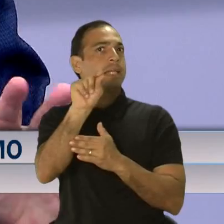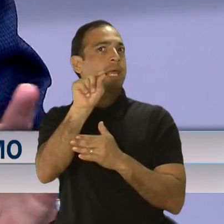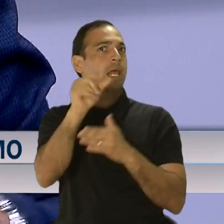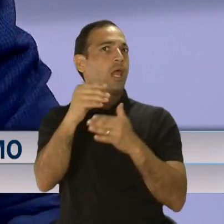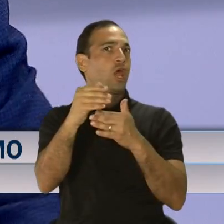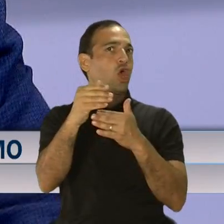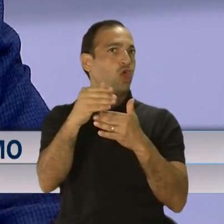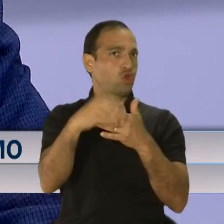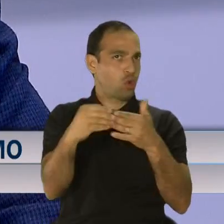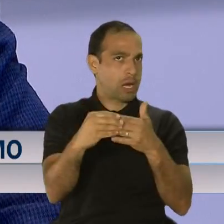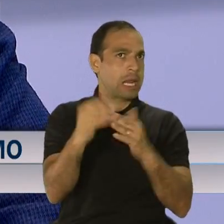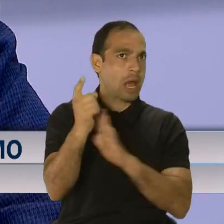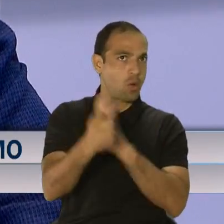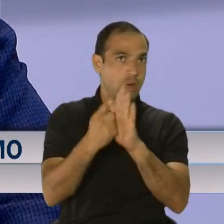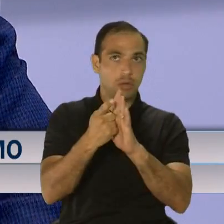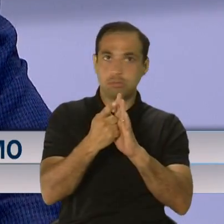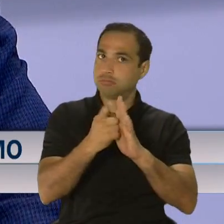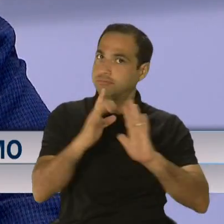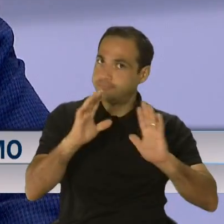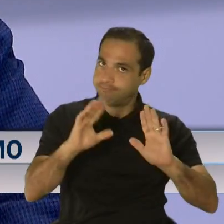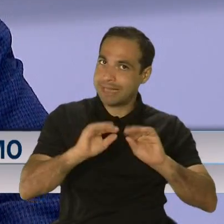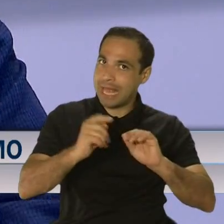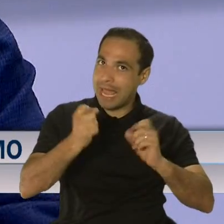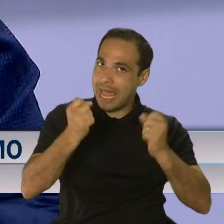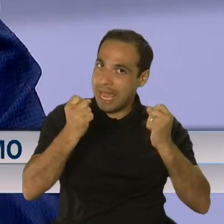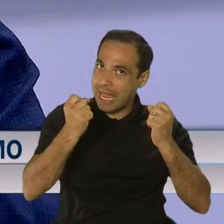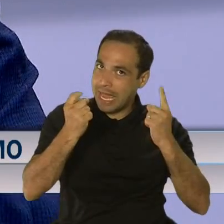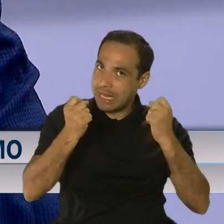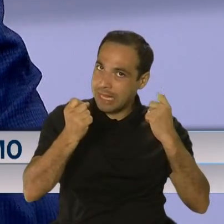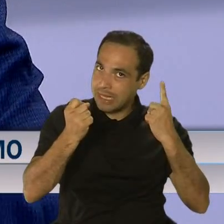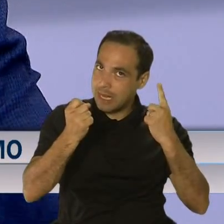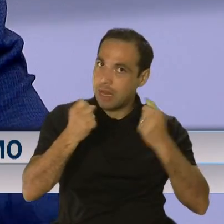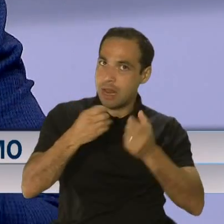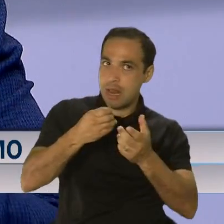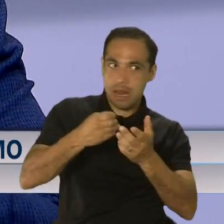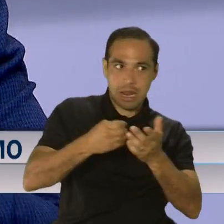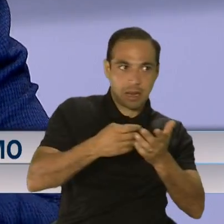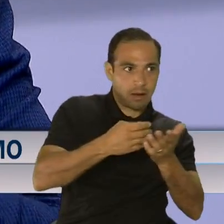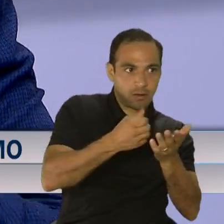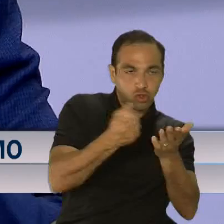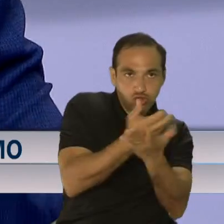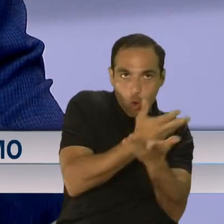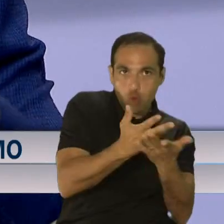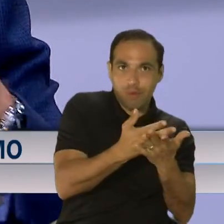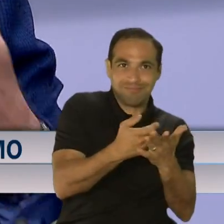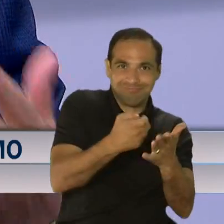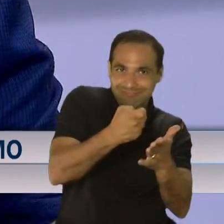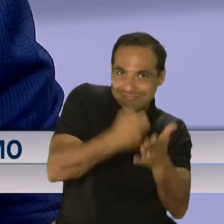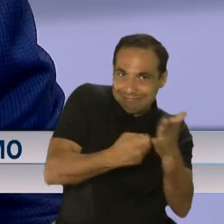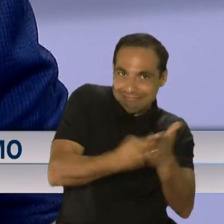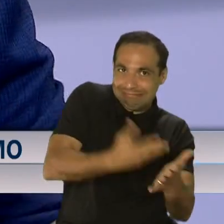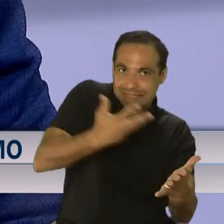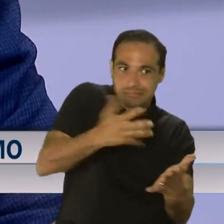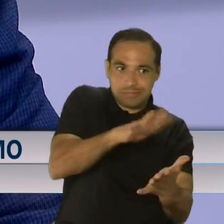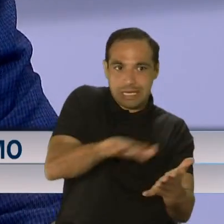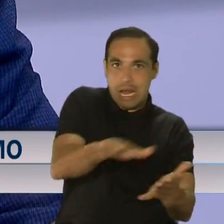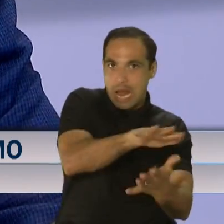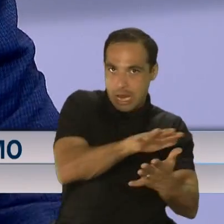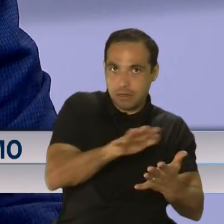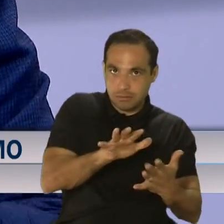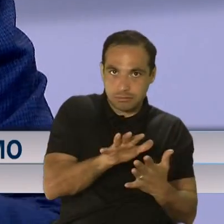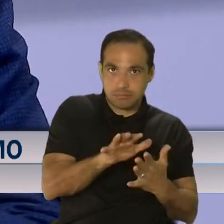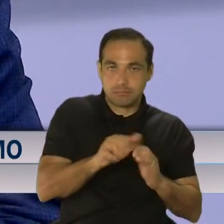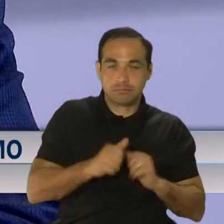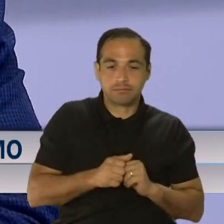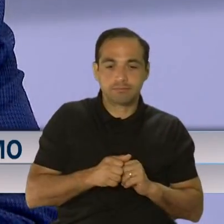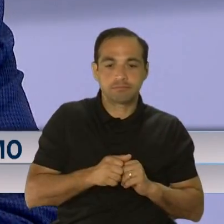de vida es totalmente diferente, ¿no? Otra realidad. Pero que el salario mínimo, por lo menos en términos en principio, era para